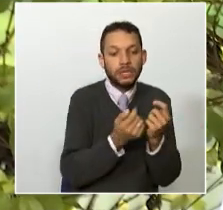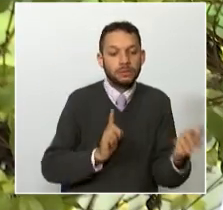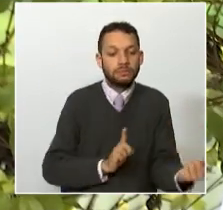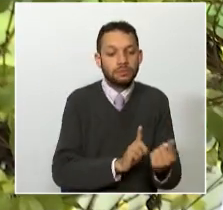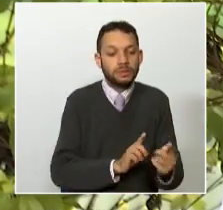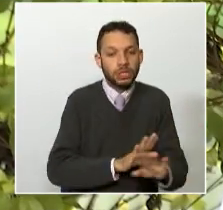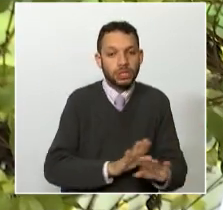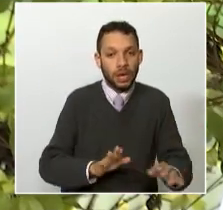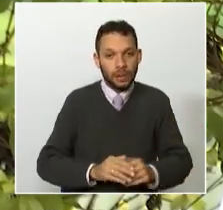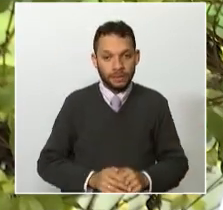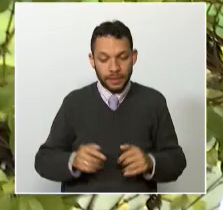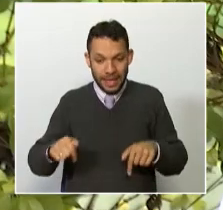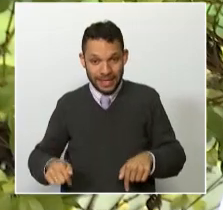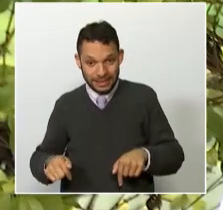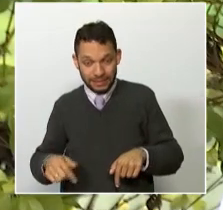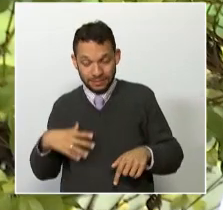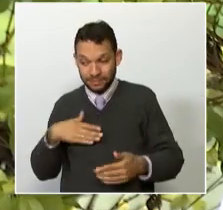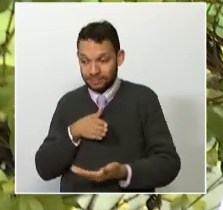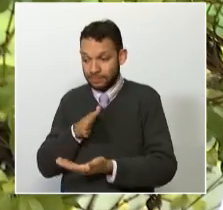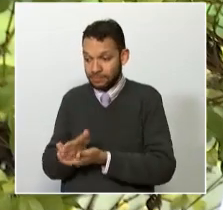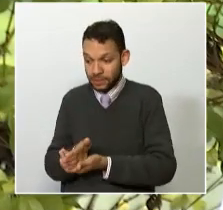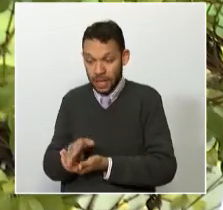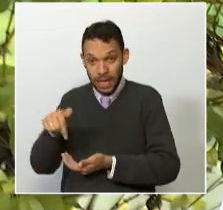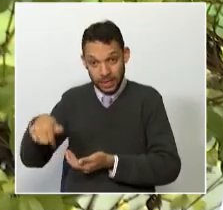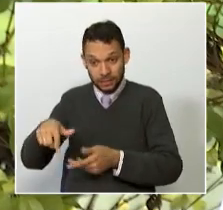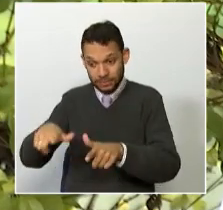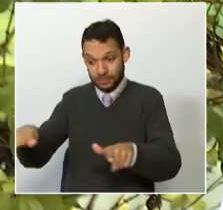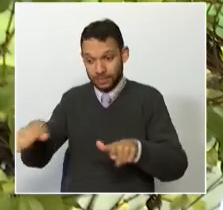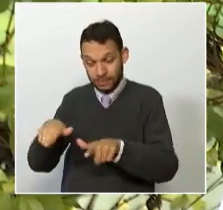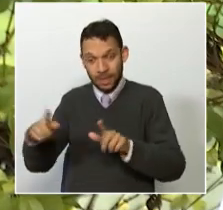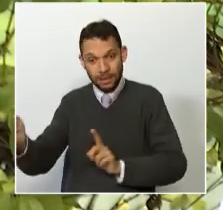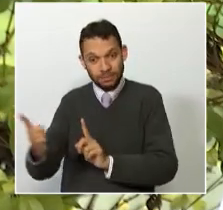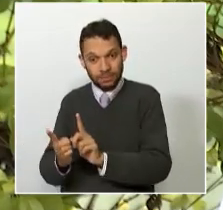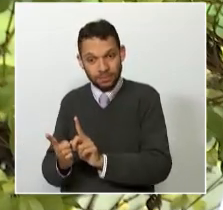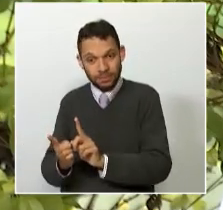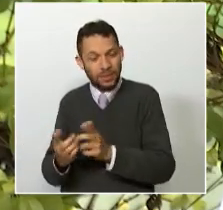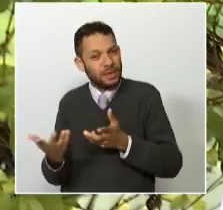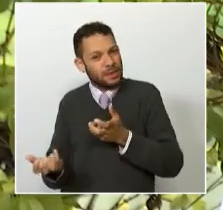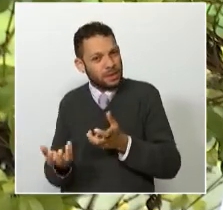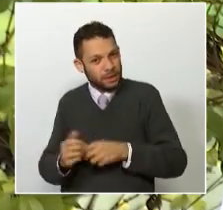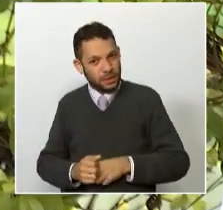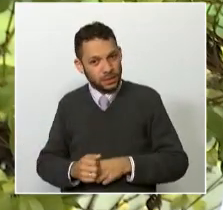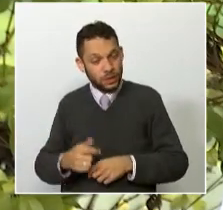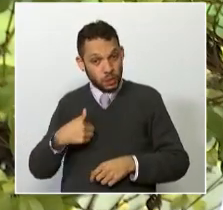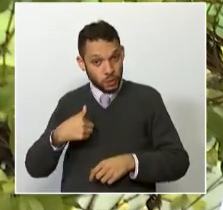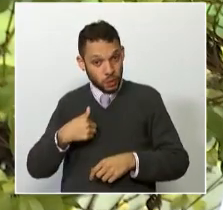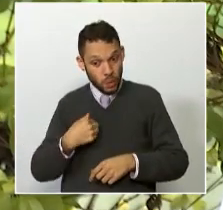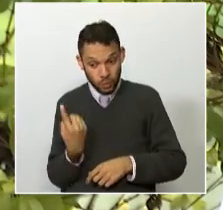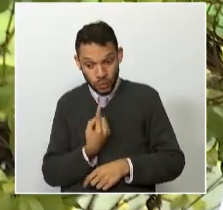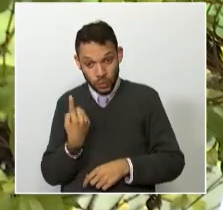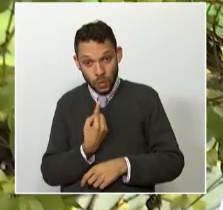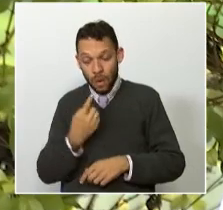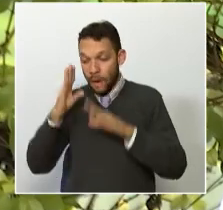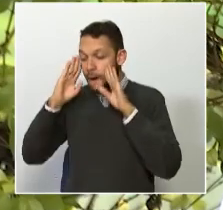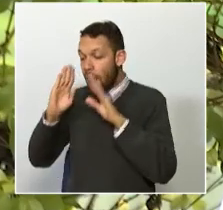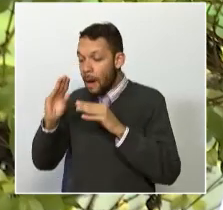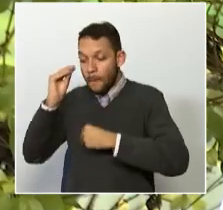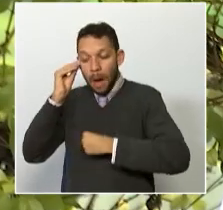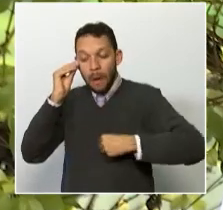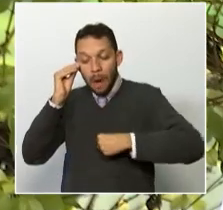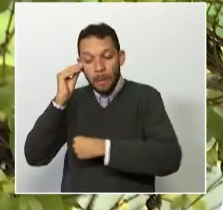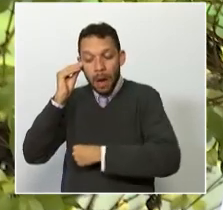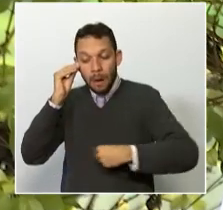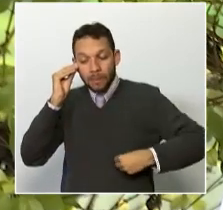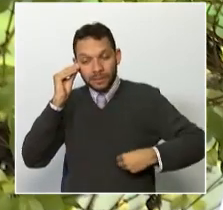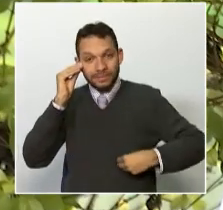muchas personas llegan acá a la consulta para que yo los atienda y yo ya no atiendo consulta, pero sí